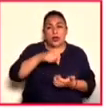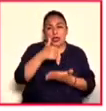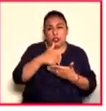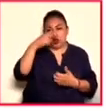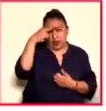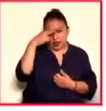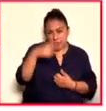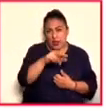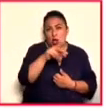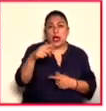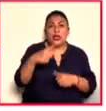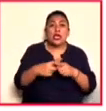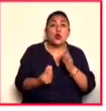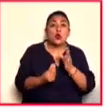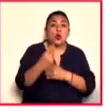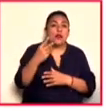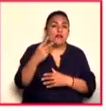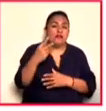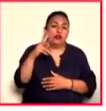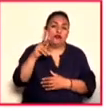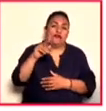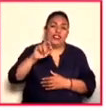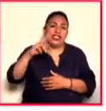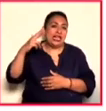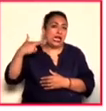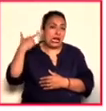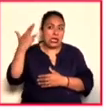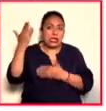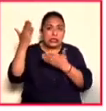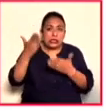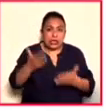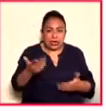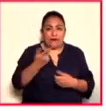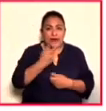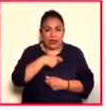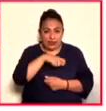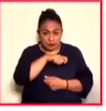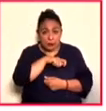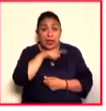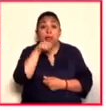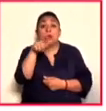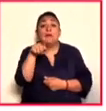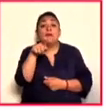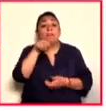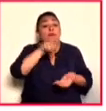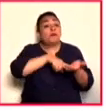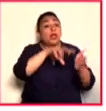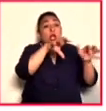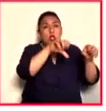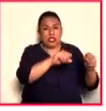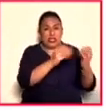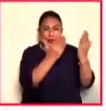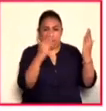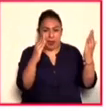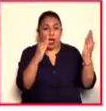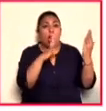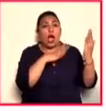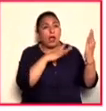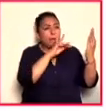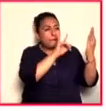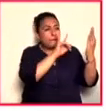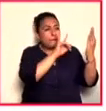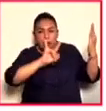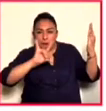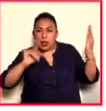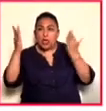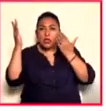México a los nuevos virreyes que llegaban de la península. En el lado que representa la conquista, incluye varias escenas desde la llegada